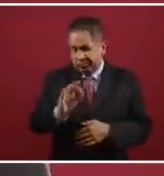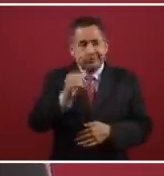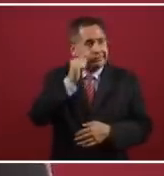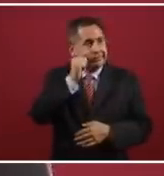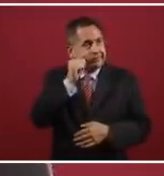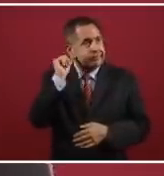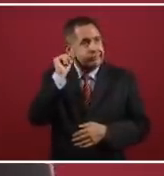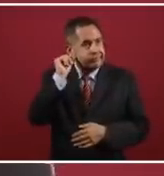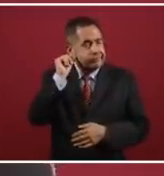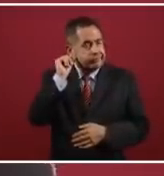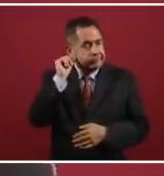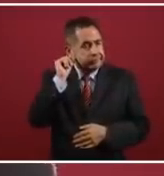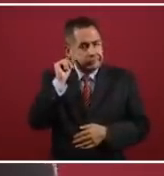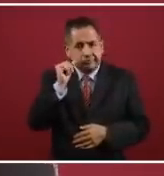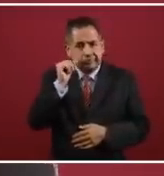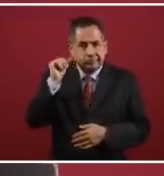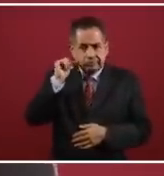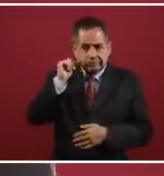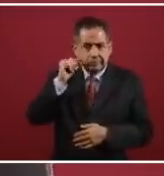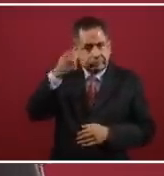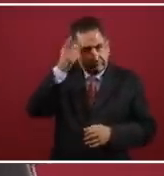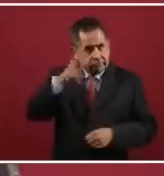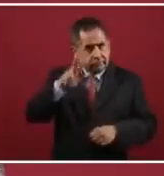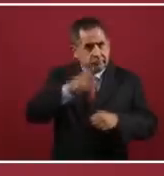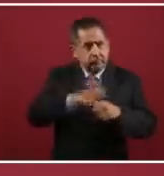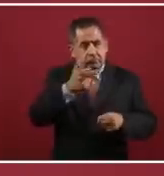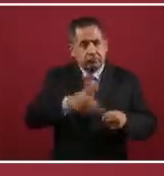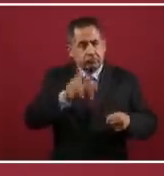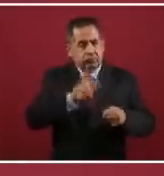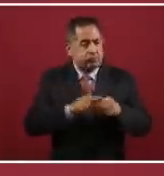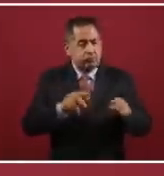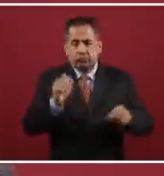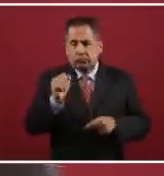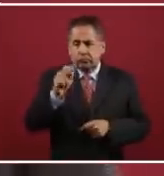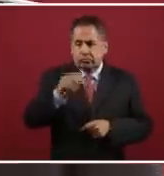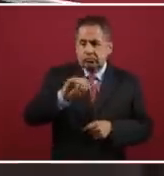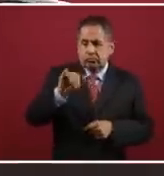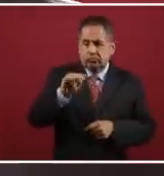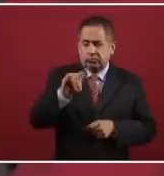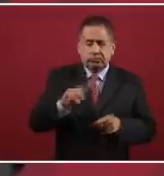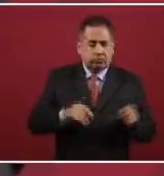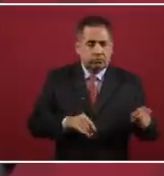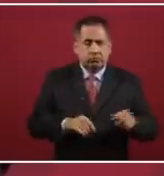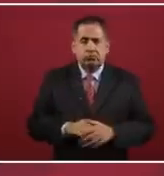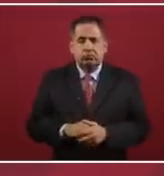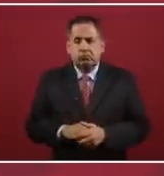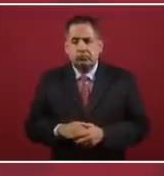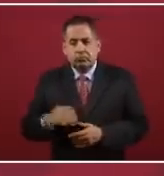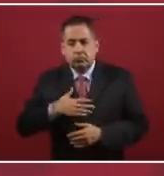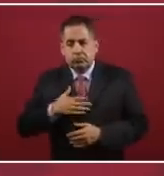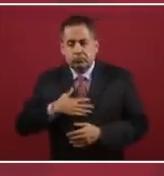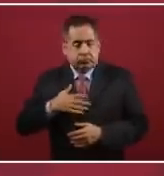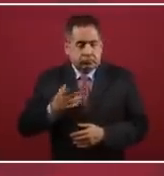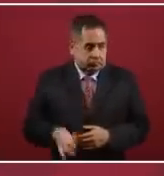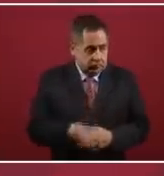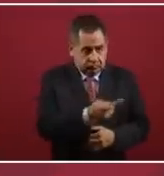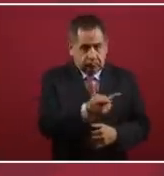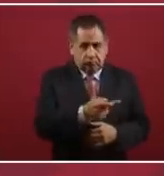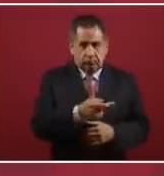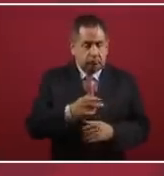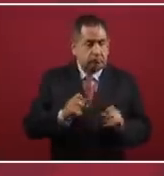el director del hospital de San Juanito cuando le pregunté, y hasta lo